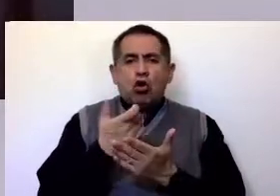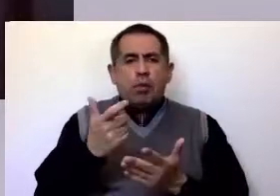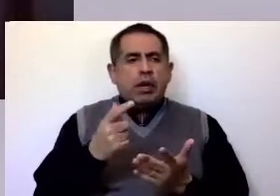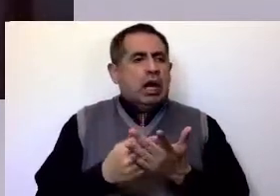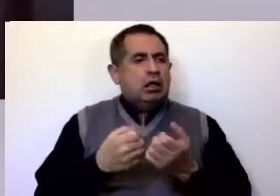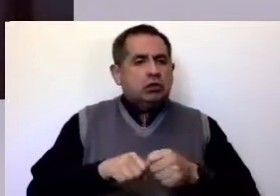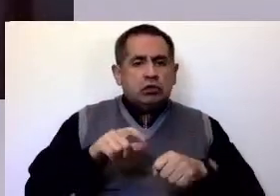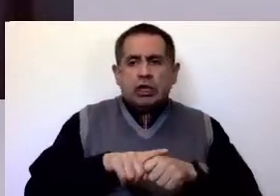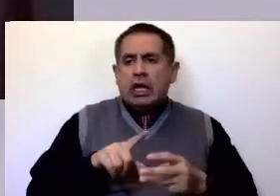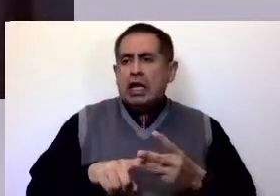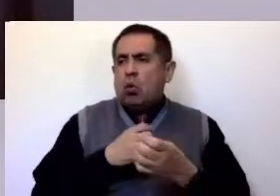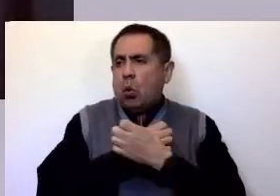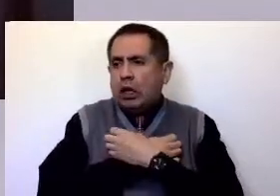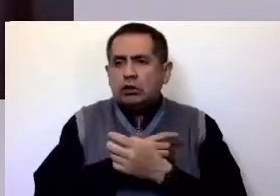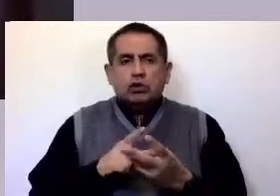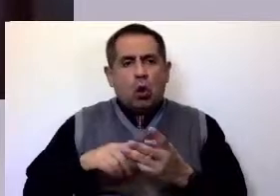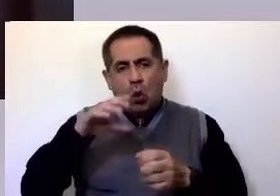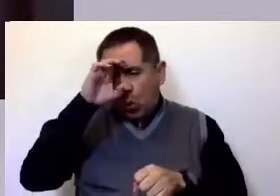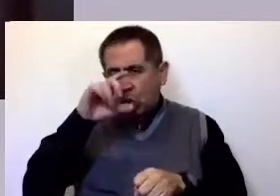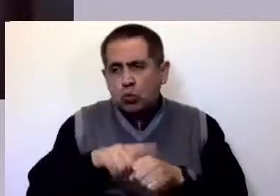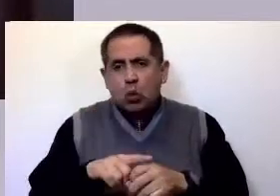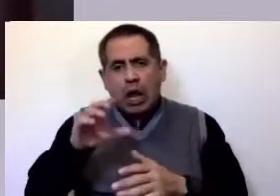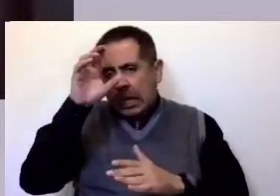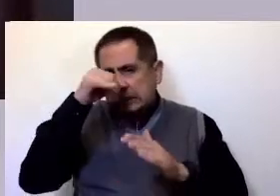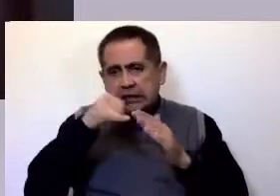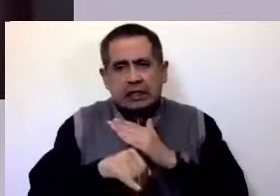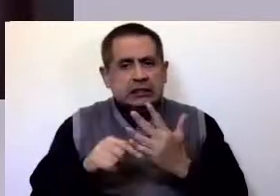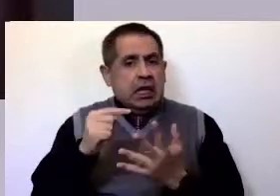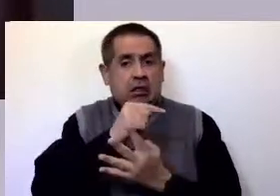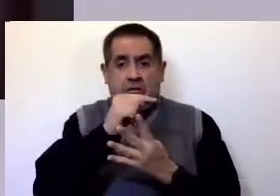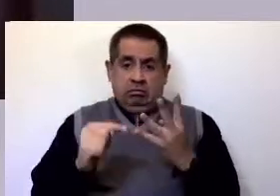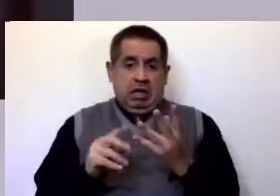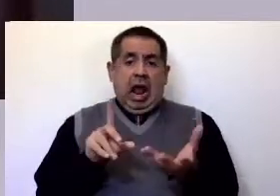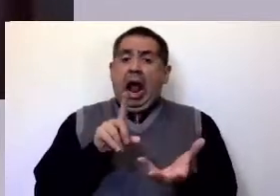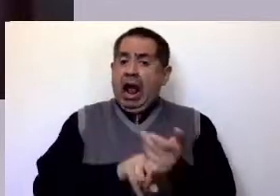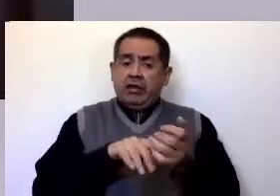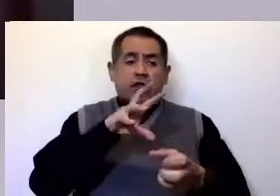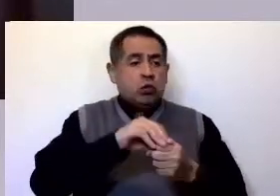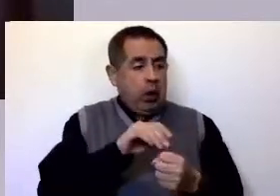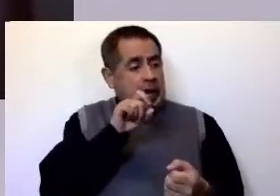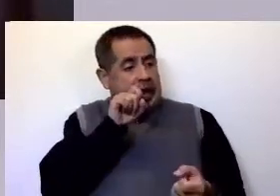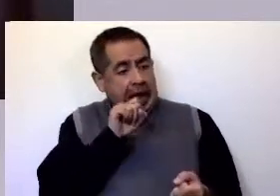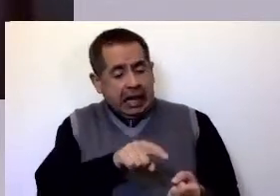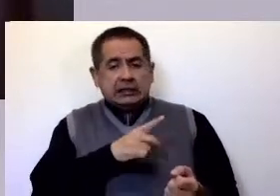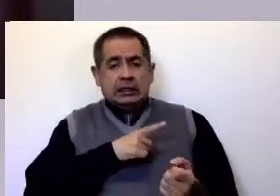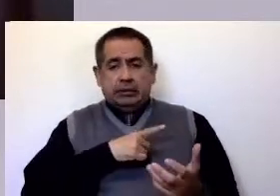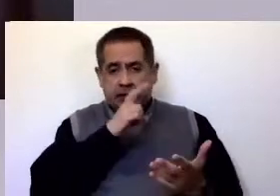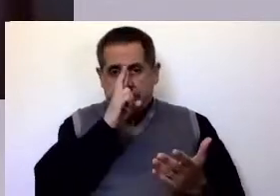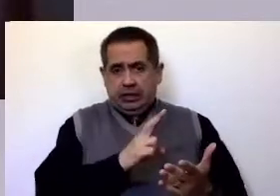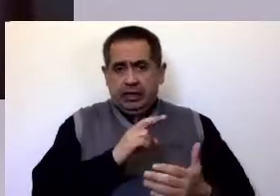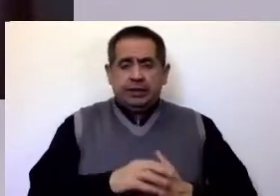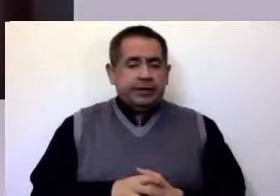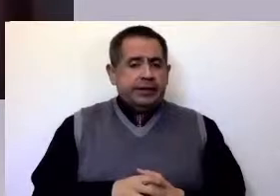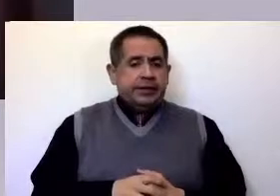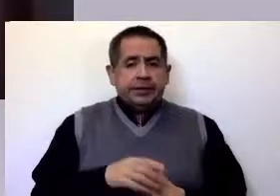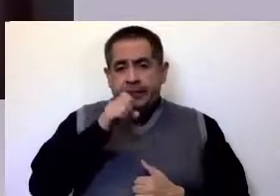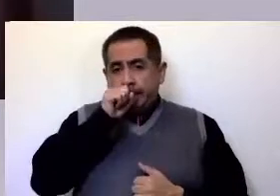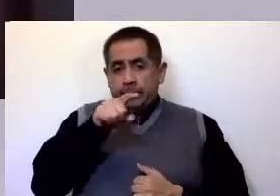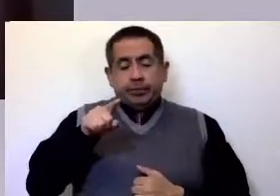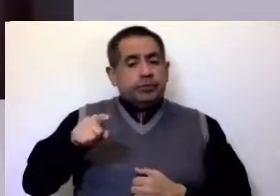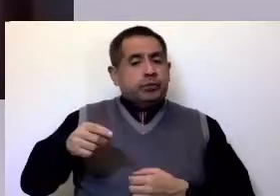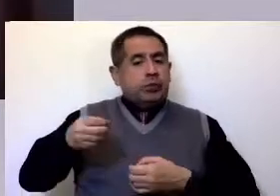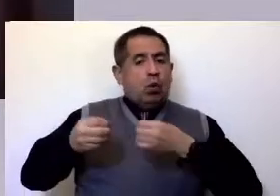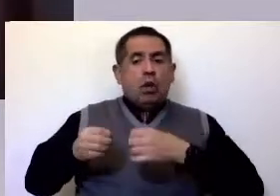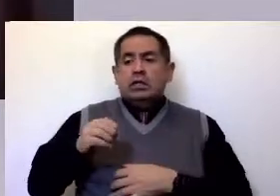educación y ciencia y cultura contenidas en dicha carta asimismo las conclusiones del juez ferrer macgregor